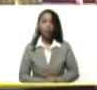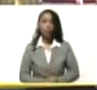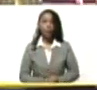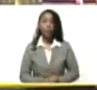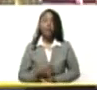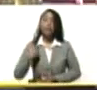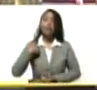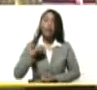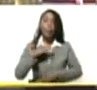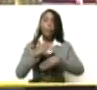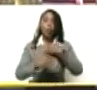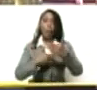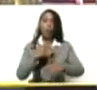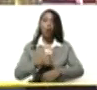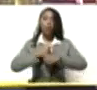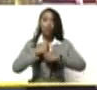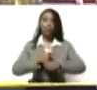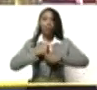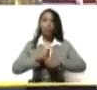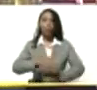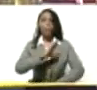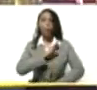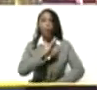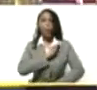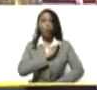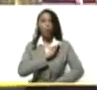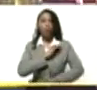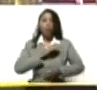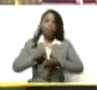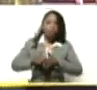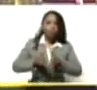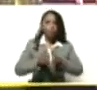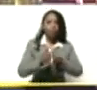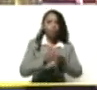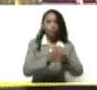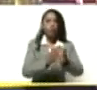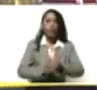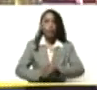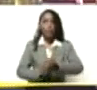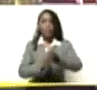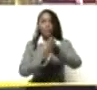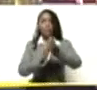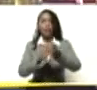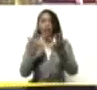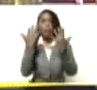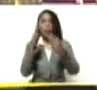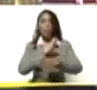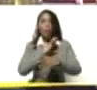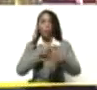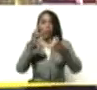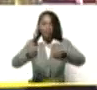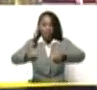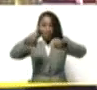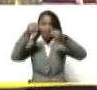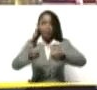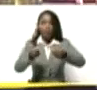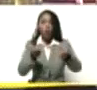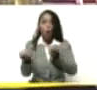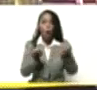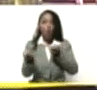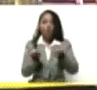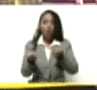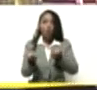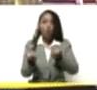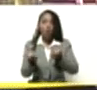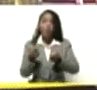Tiene que cabalgarlos con fuerza propia, con direccionalidad, con las riendas en la mano. Y tenemos que